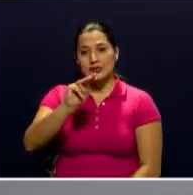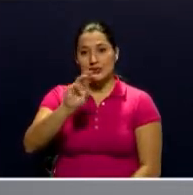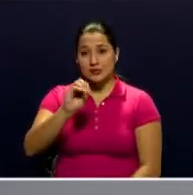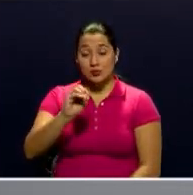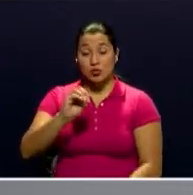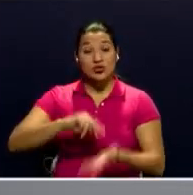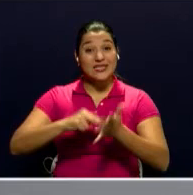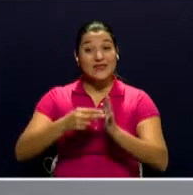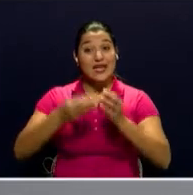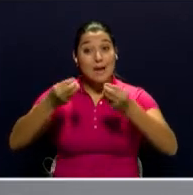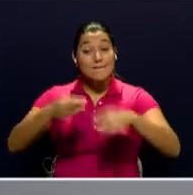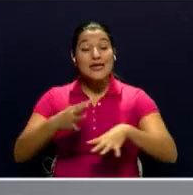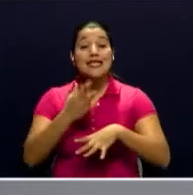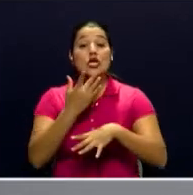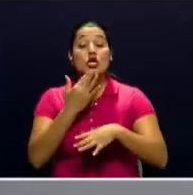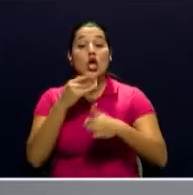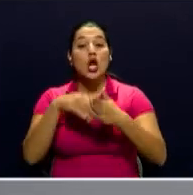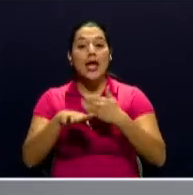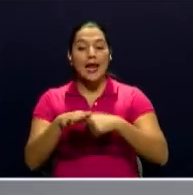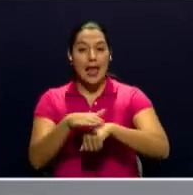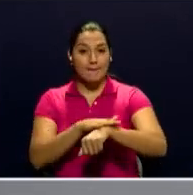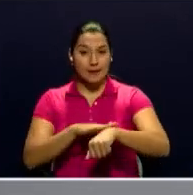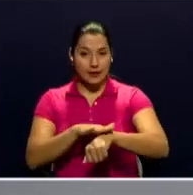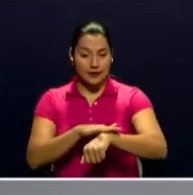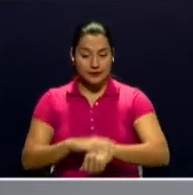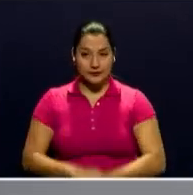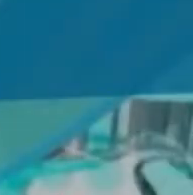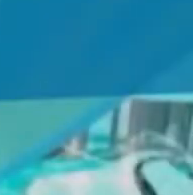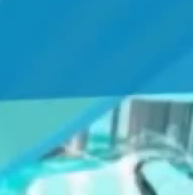de pigmentación en la piel.